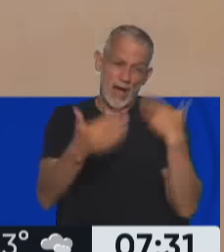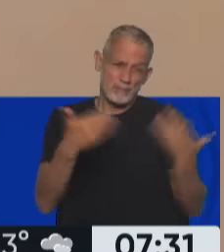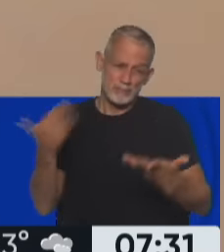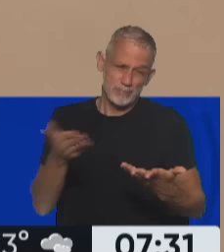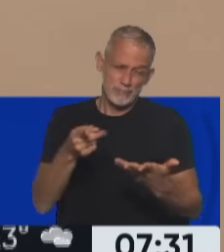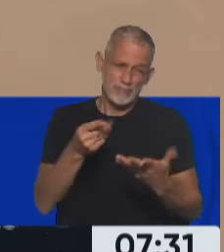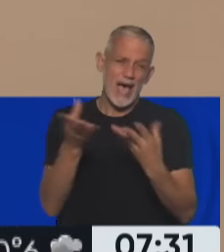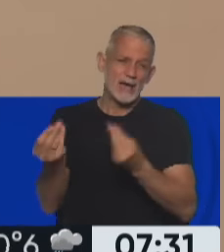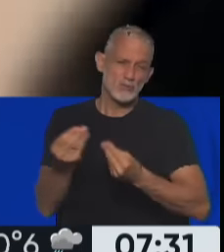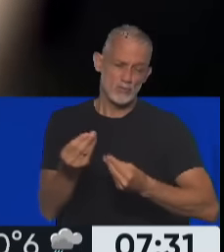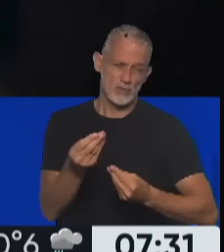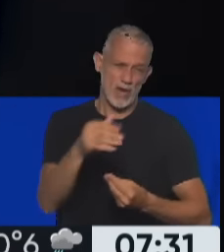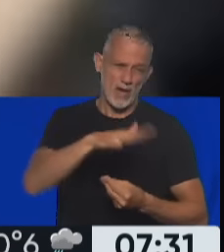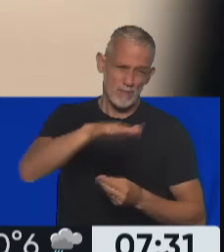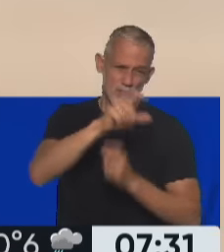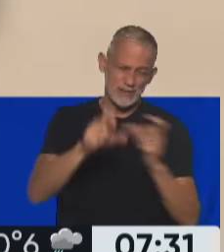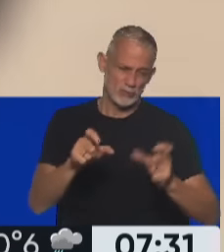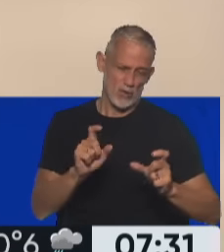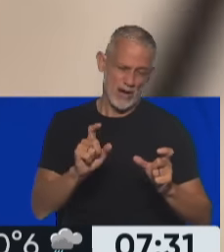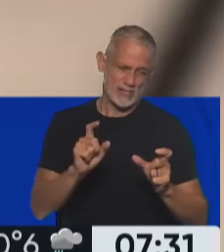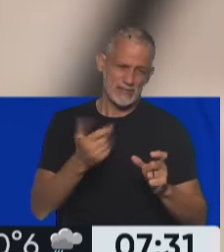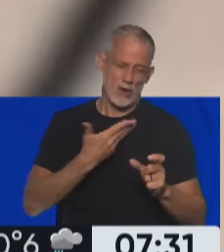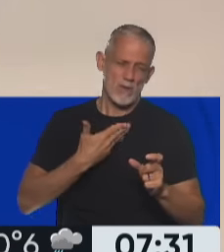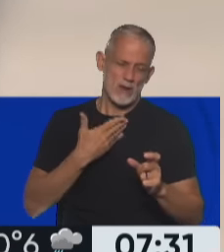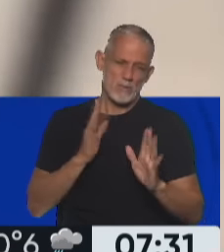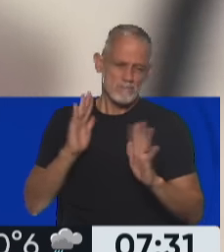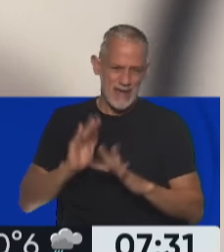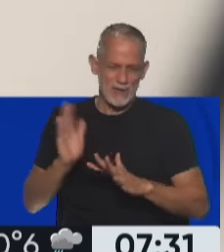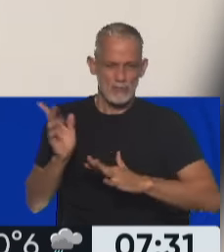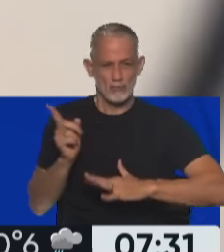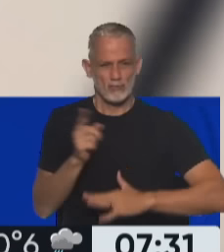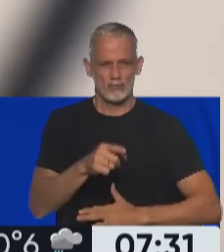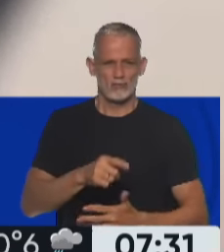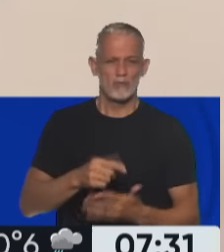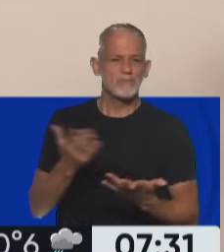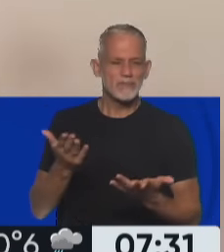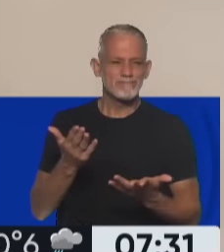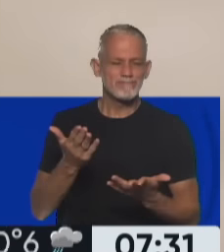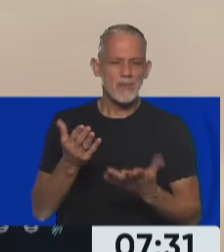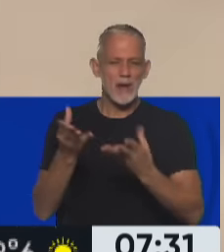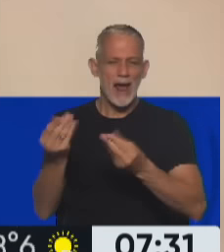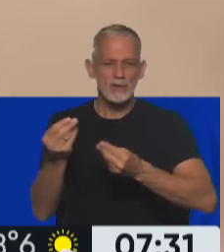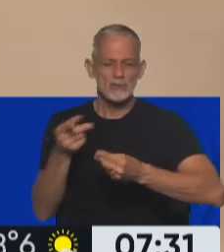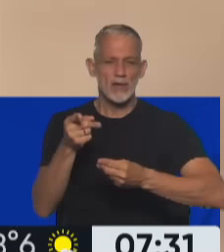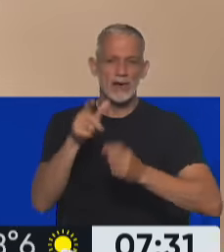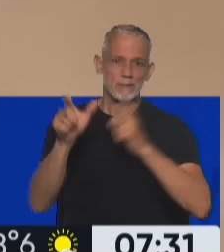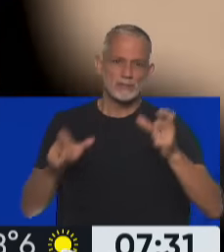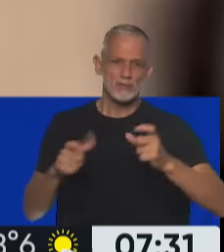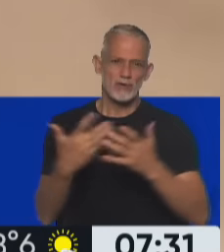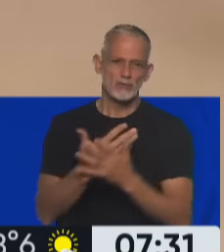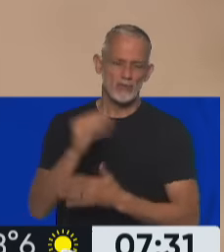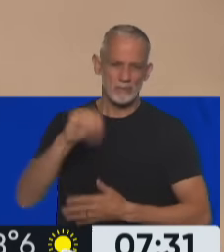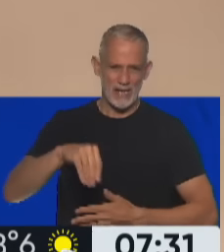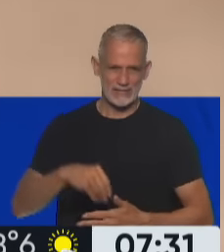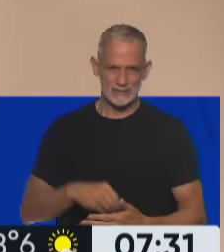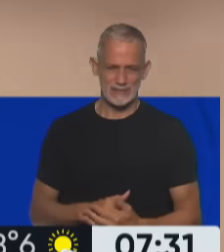lo que a esta hora, por lo que nos contá Jorge, es fundamental para tratar de ayudar a quienes han resultado más damnificados,